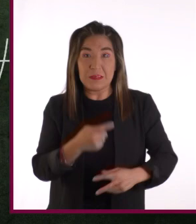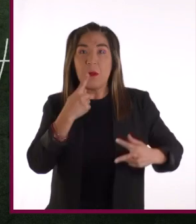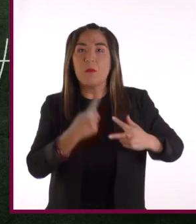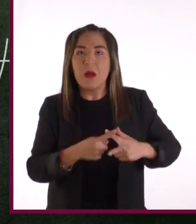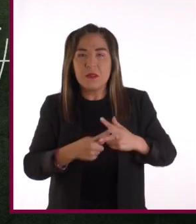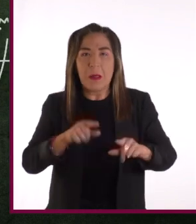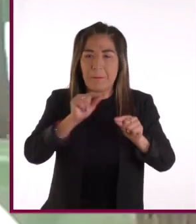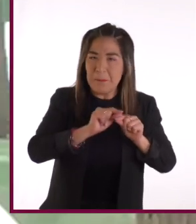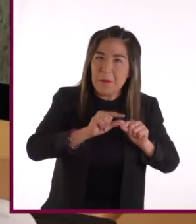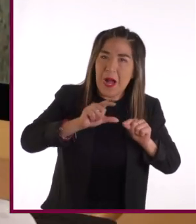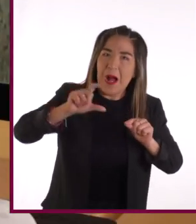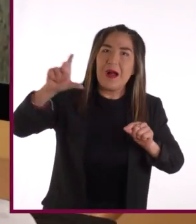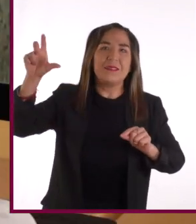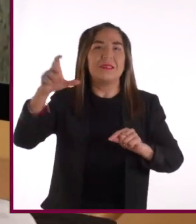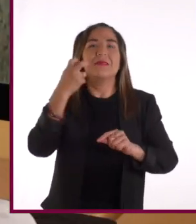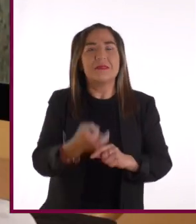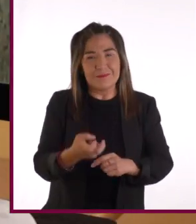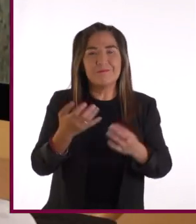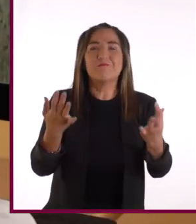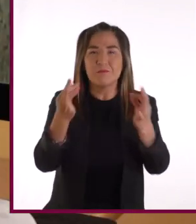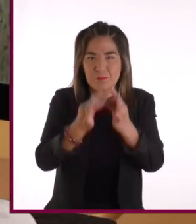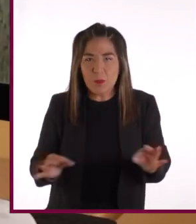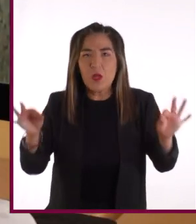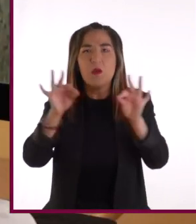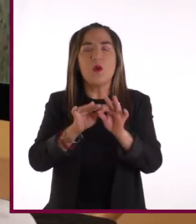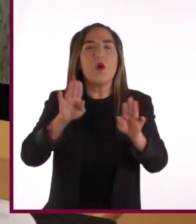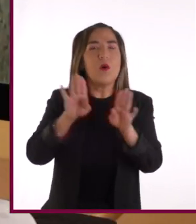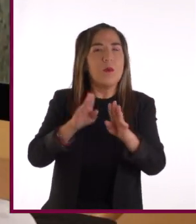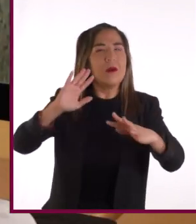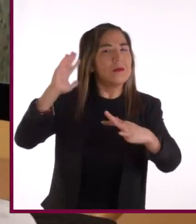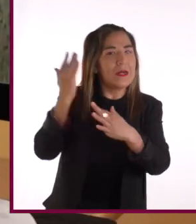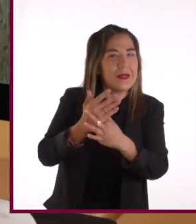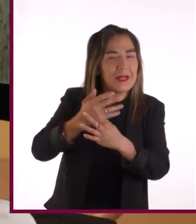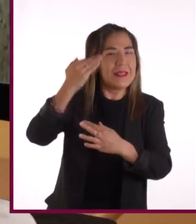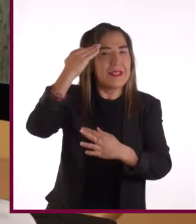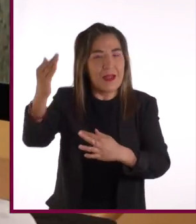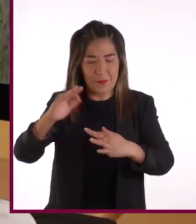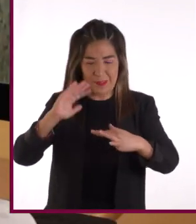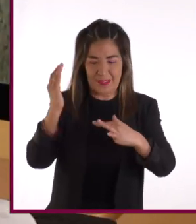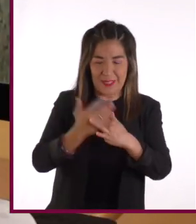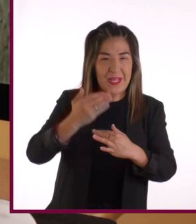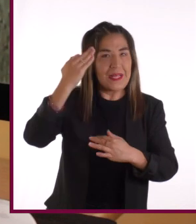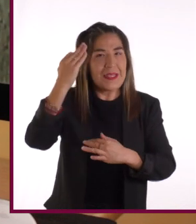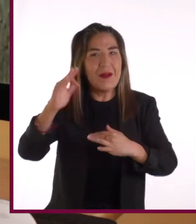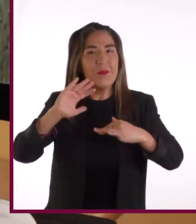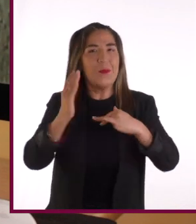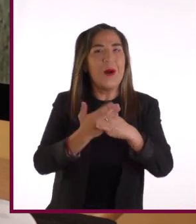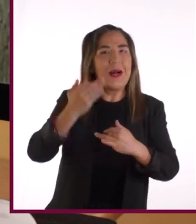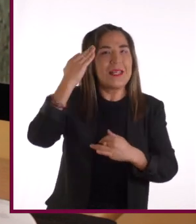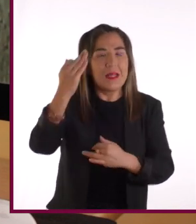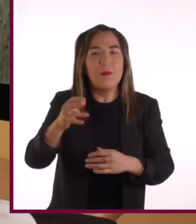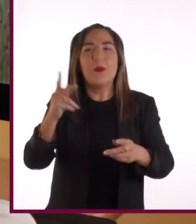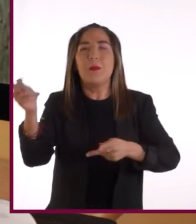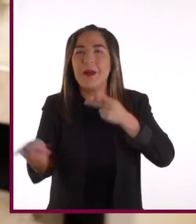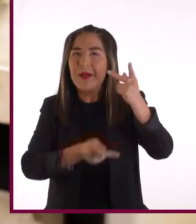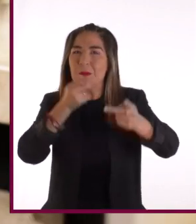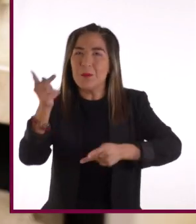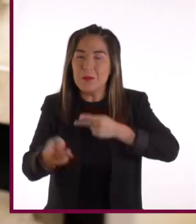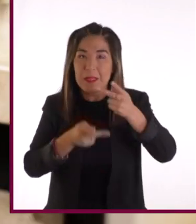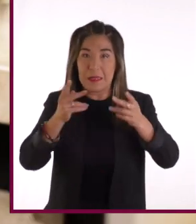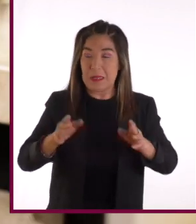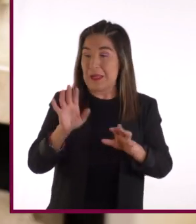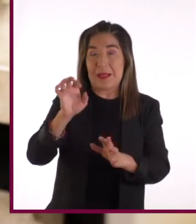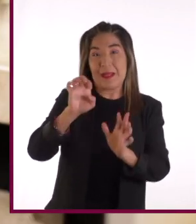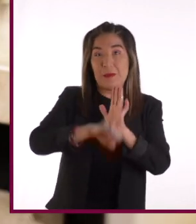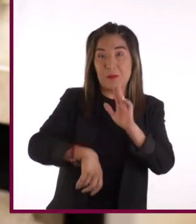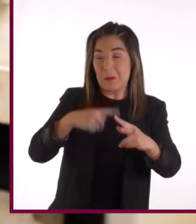ido creciendo, pues es relevante hacernos esta pregunta de tiempo en tiempo, ¿no? Si las matemáticas fueran algo ya terminado,